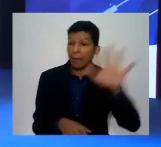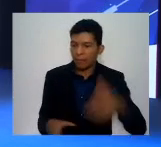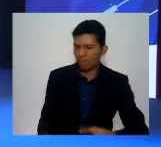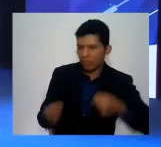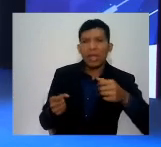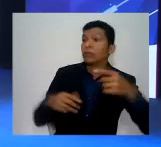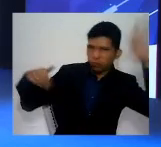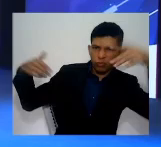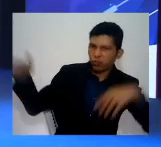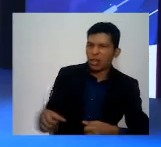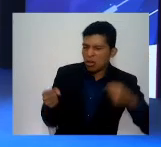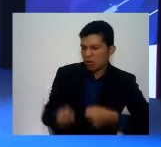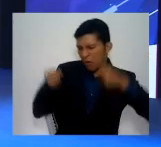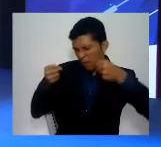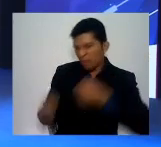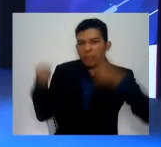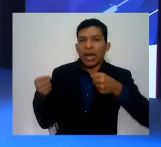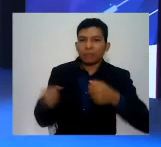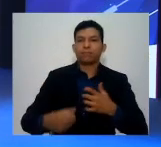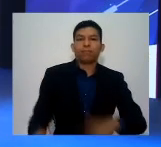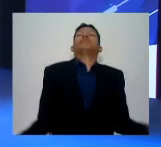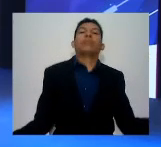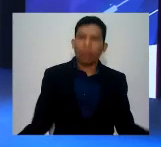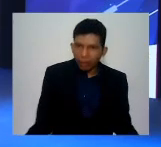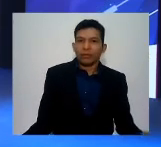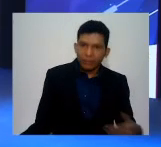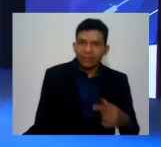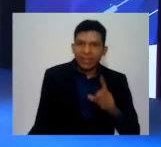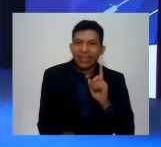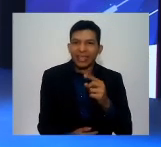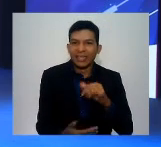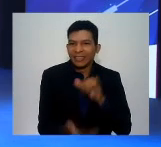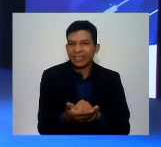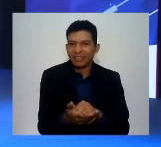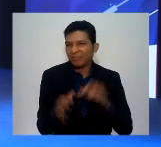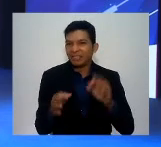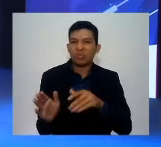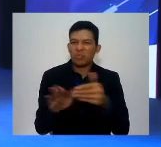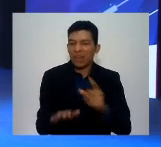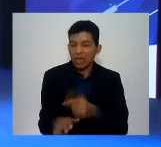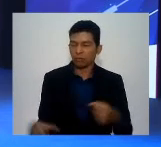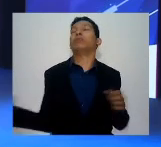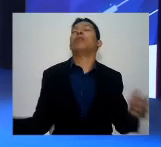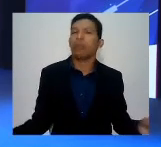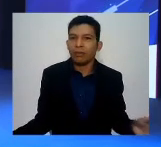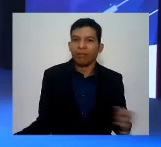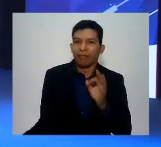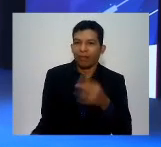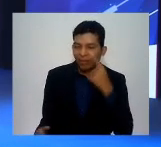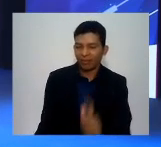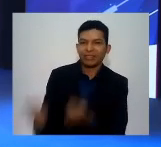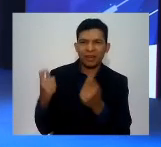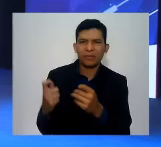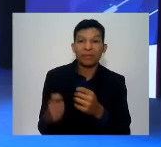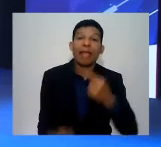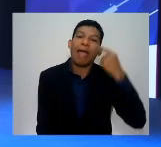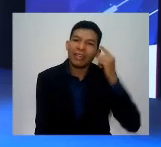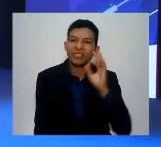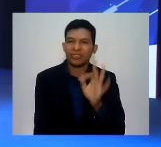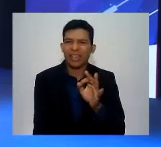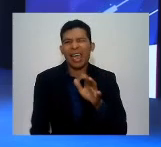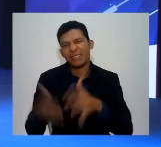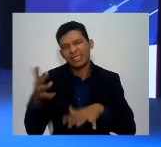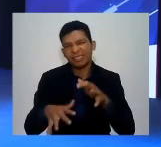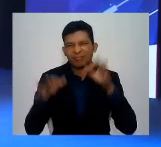tienen algunas, digamos, el hecho de que son radiación ionizante de alguna manera,